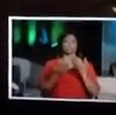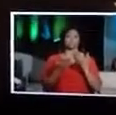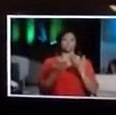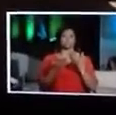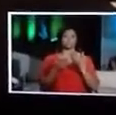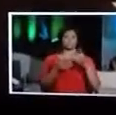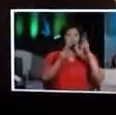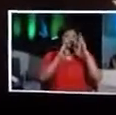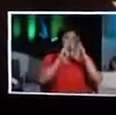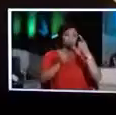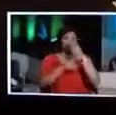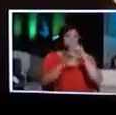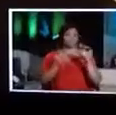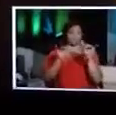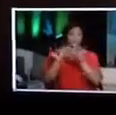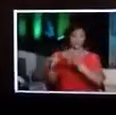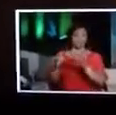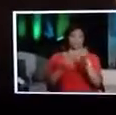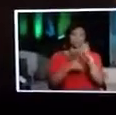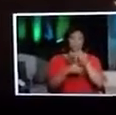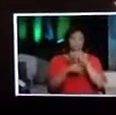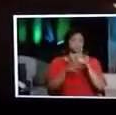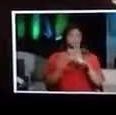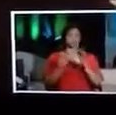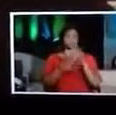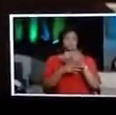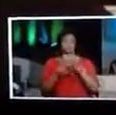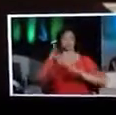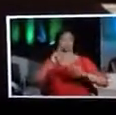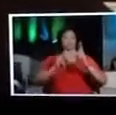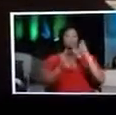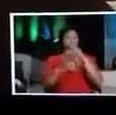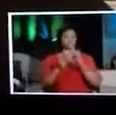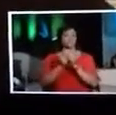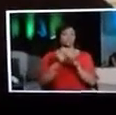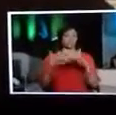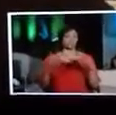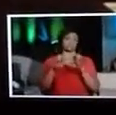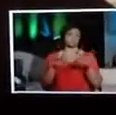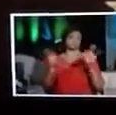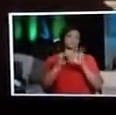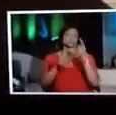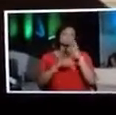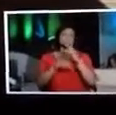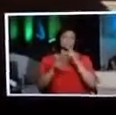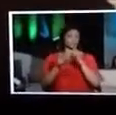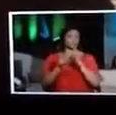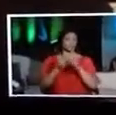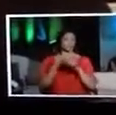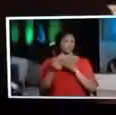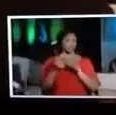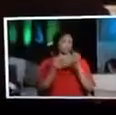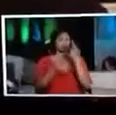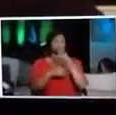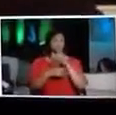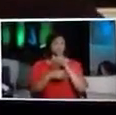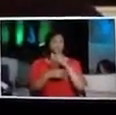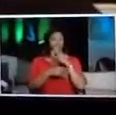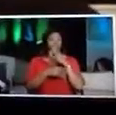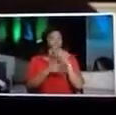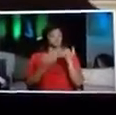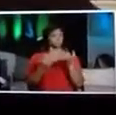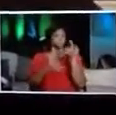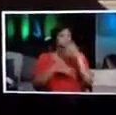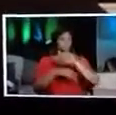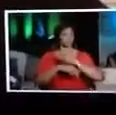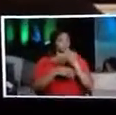el reconocimiento de la igualdad en el ejercicio de la ciudadanía sin importar en ninguna condición. Claro, la que estamos discutiendo